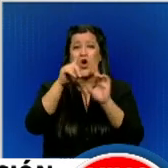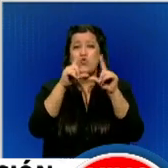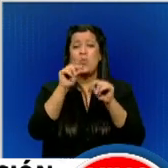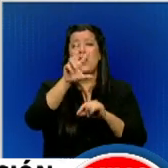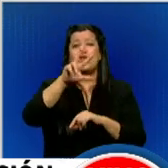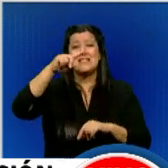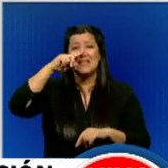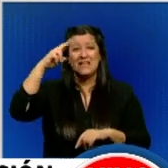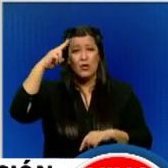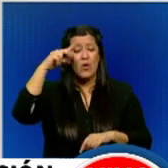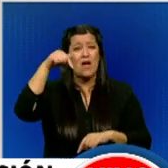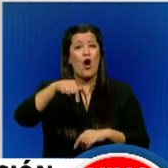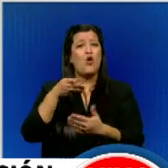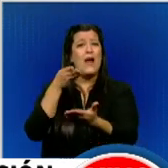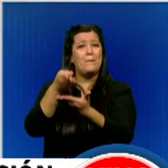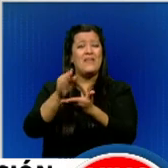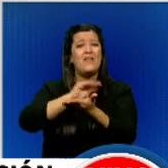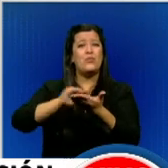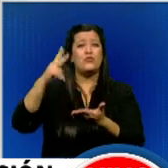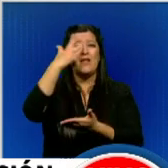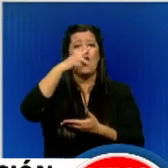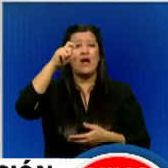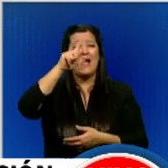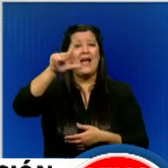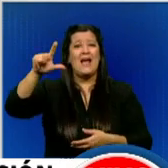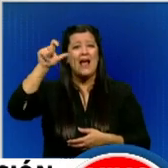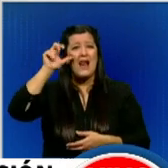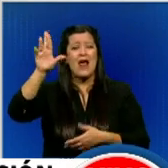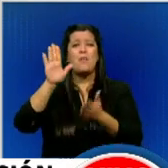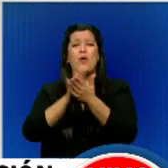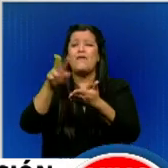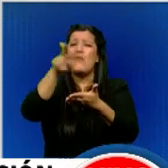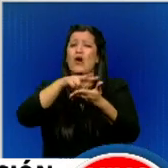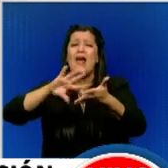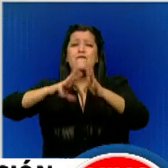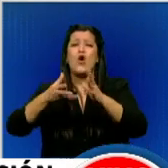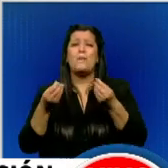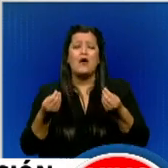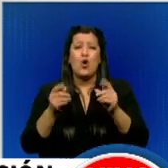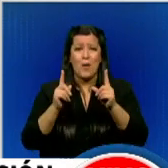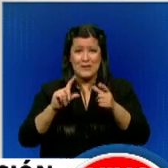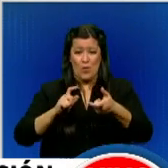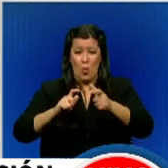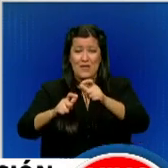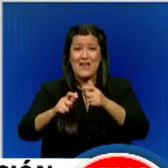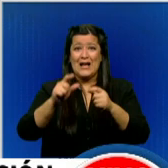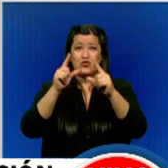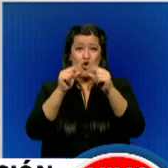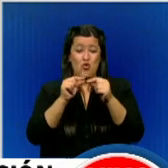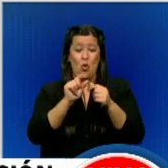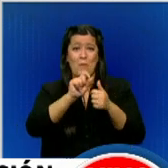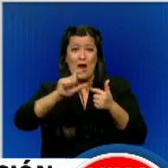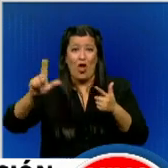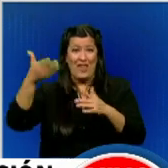le pido de diputado heller que lea cómo queda la escala que usted planteo de modificación del dictamen